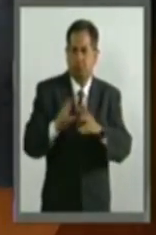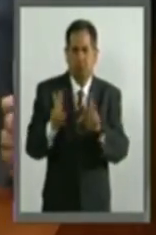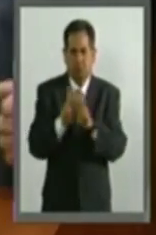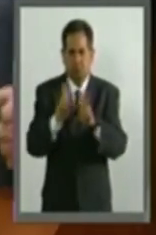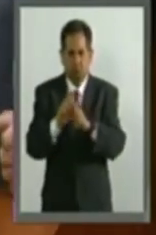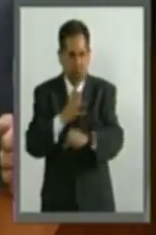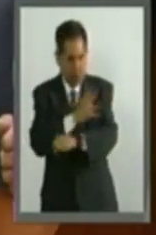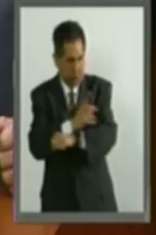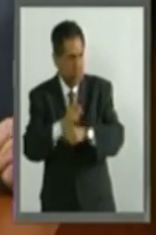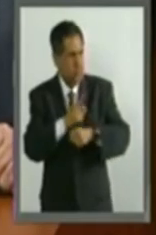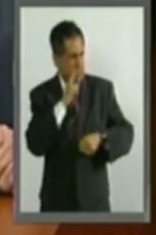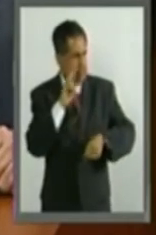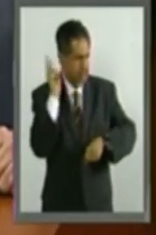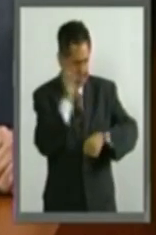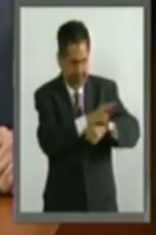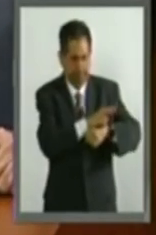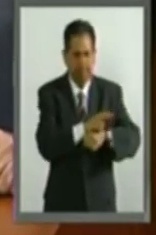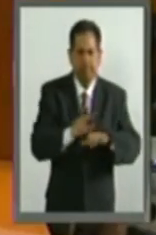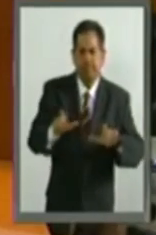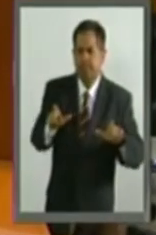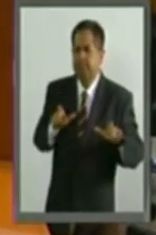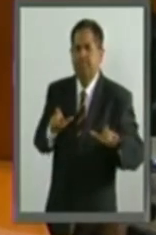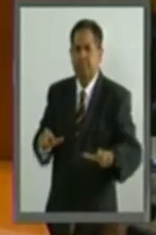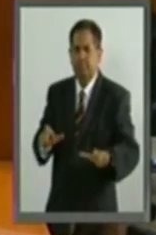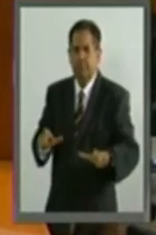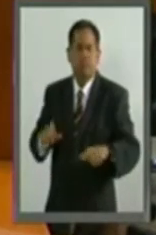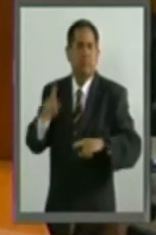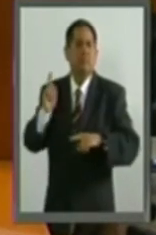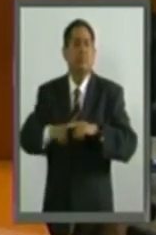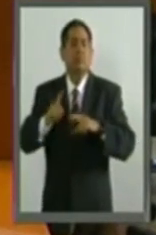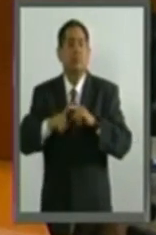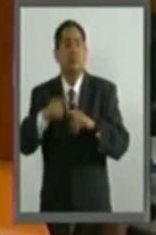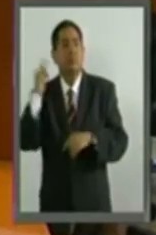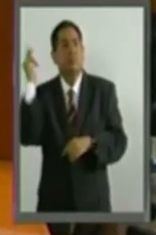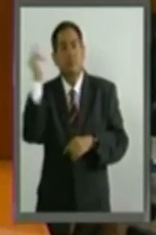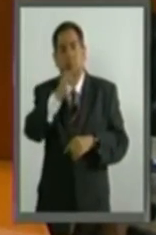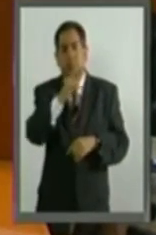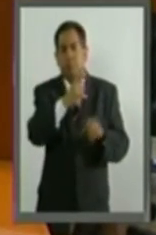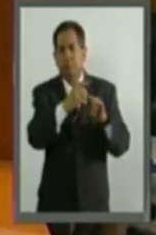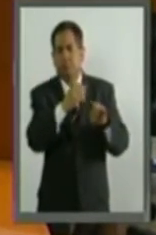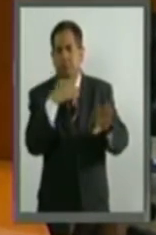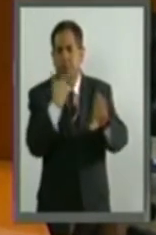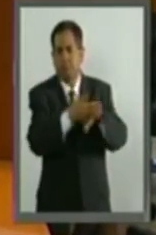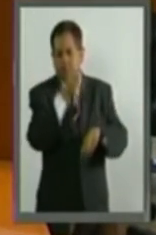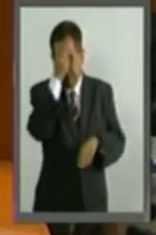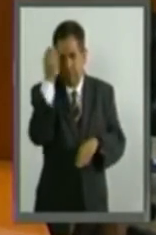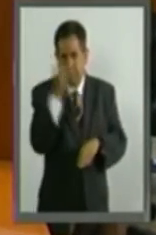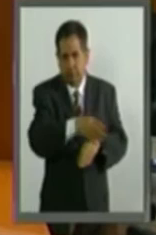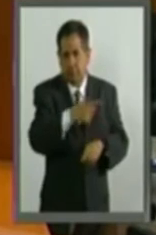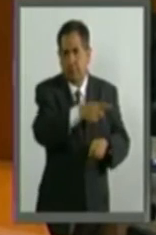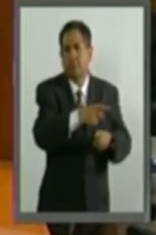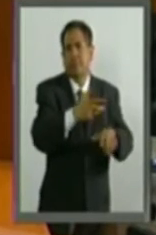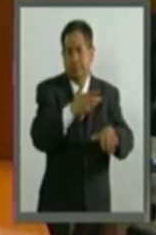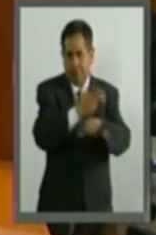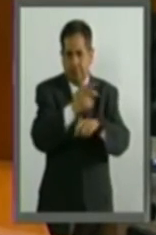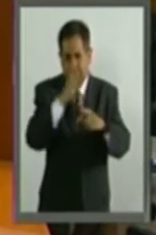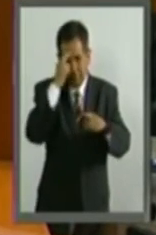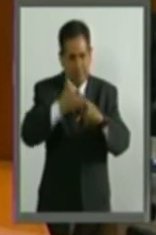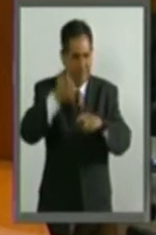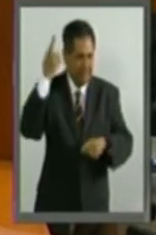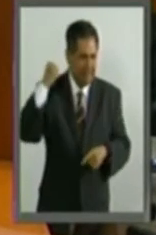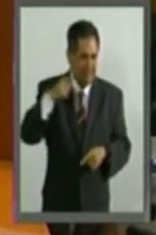vecino leal y serio. Las ha recibido por aire, en Pearl Harbor y en Nueva